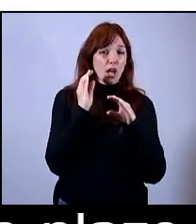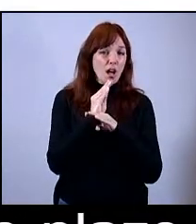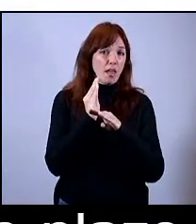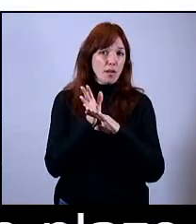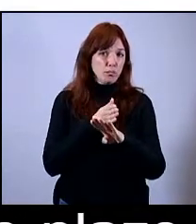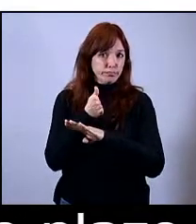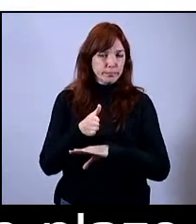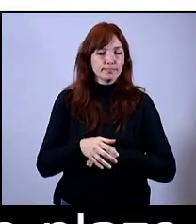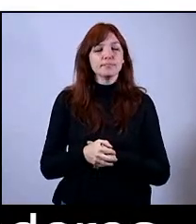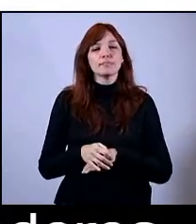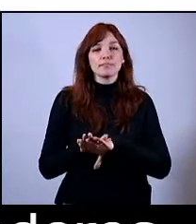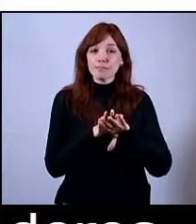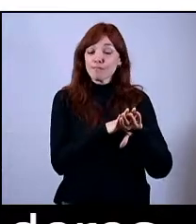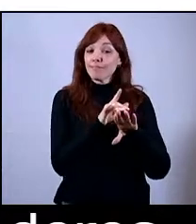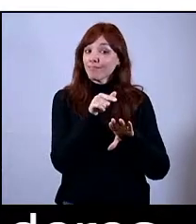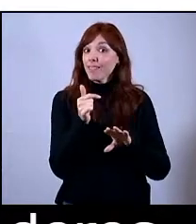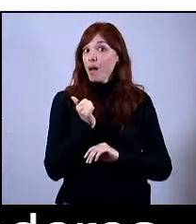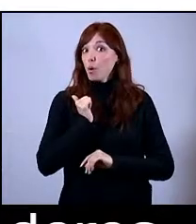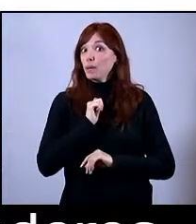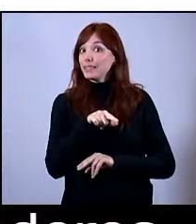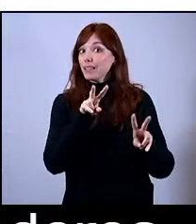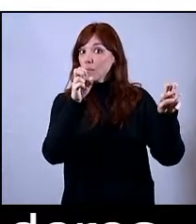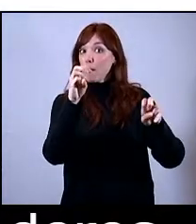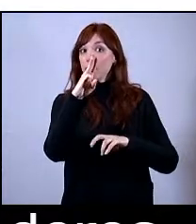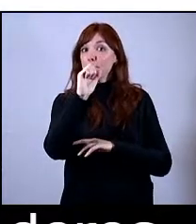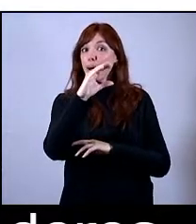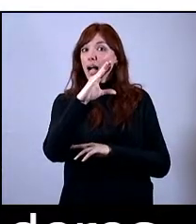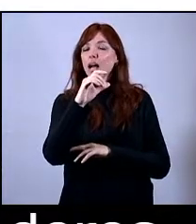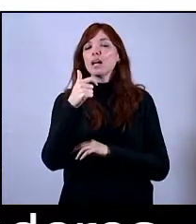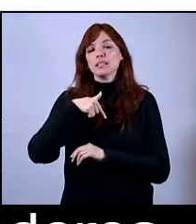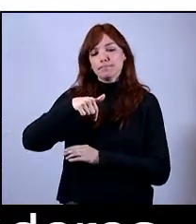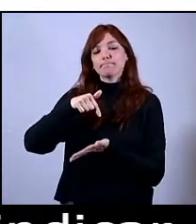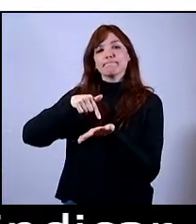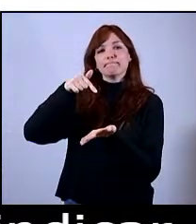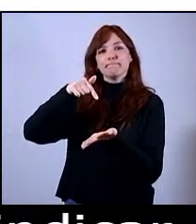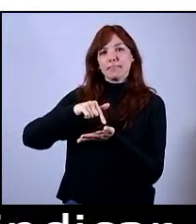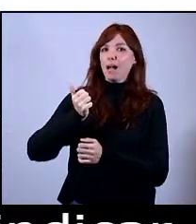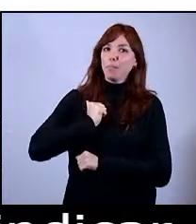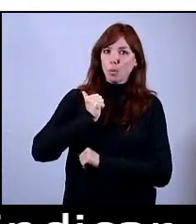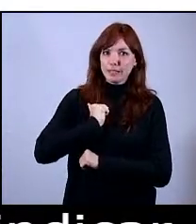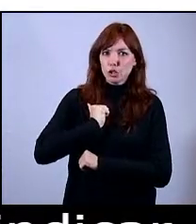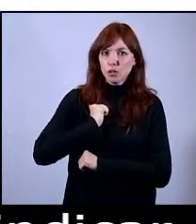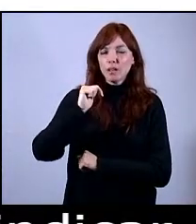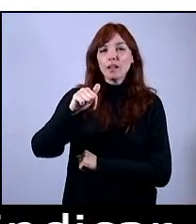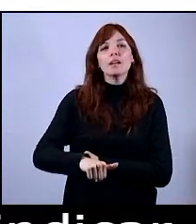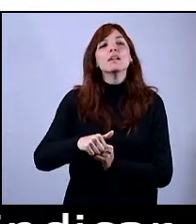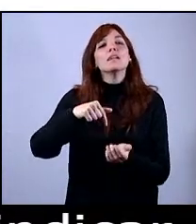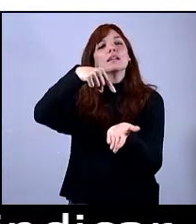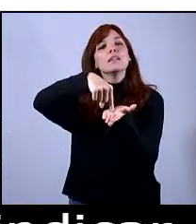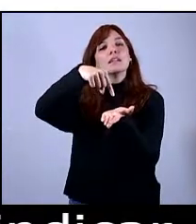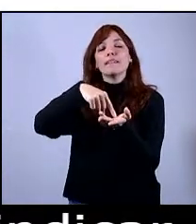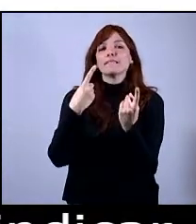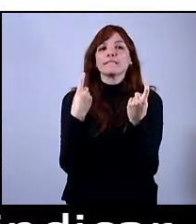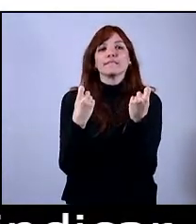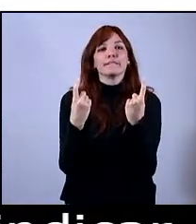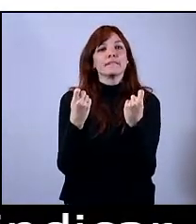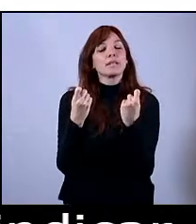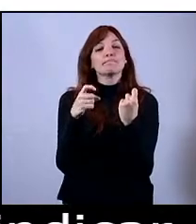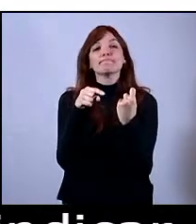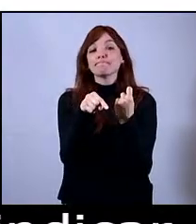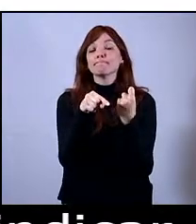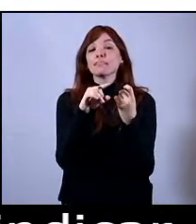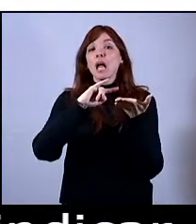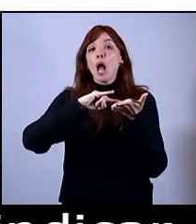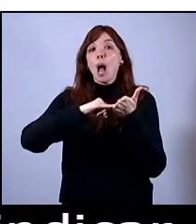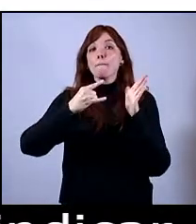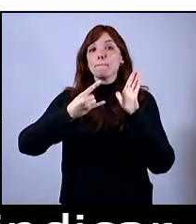Y ya que hablamos de PAC, quiero aprovechar para reivindicar desde aquí, una vez más, que es necesario la modificación del